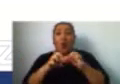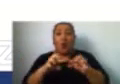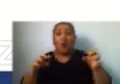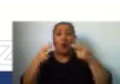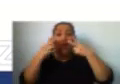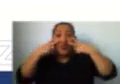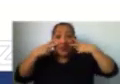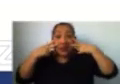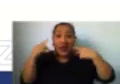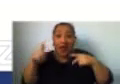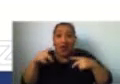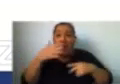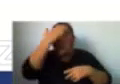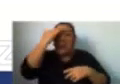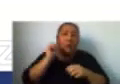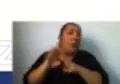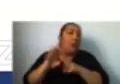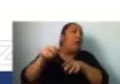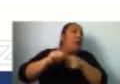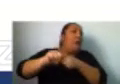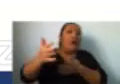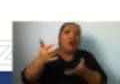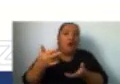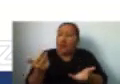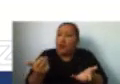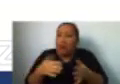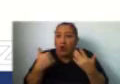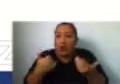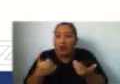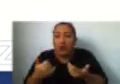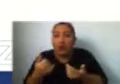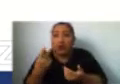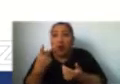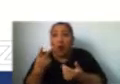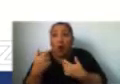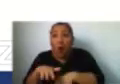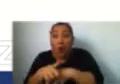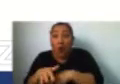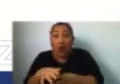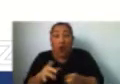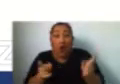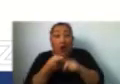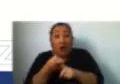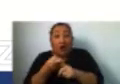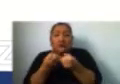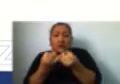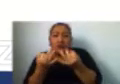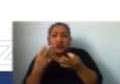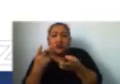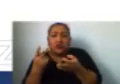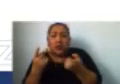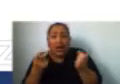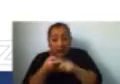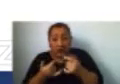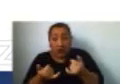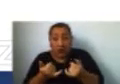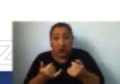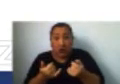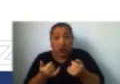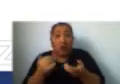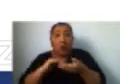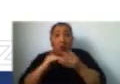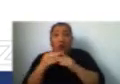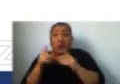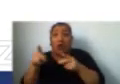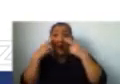esperar. Hasta el 2 de julio son 42 casos confirmados en las comunidades nativas de Puerto Inca.